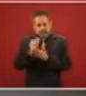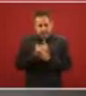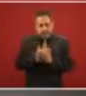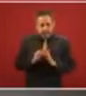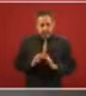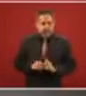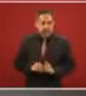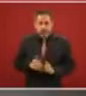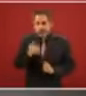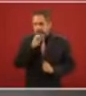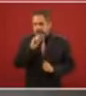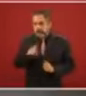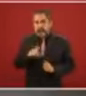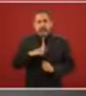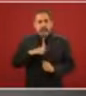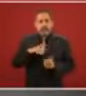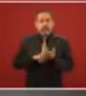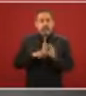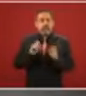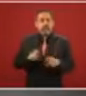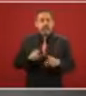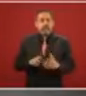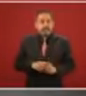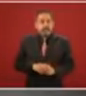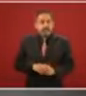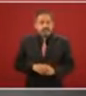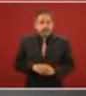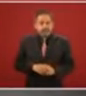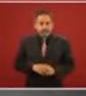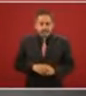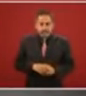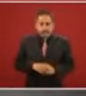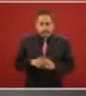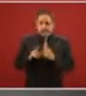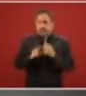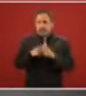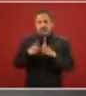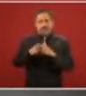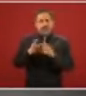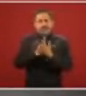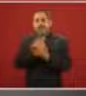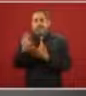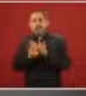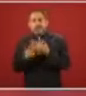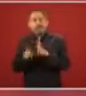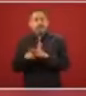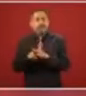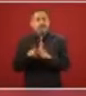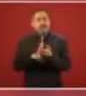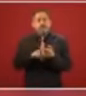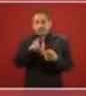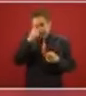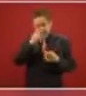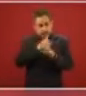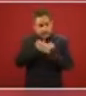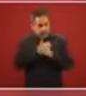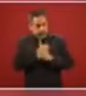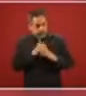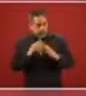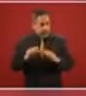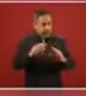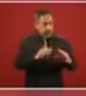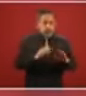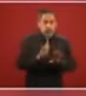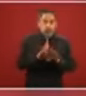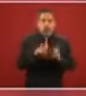Y hay también programas de educación, no